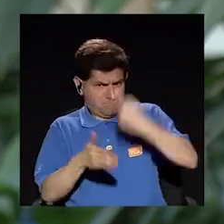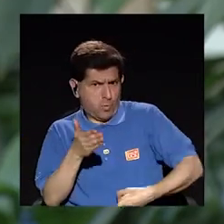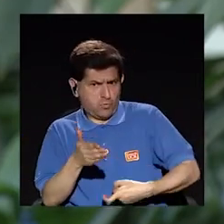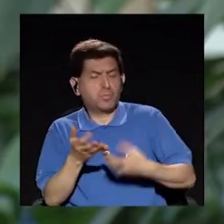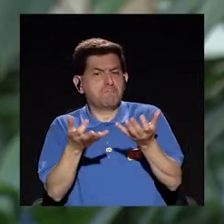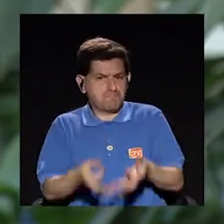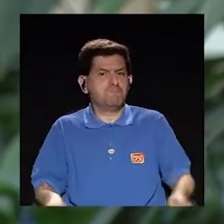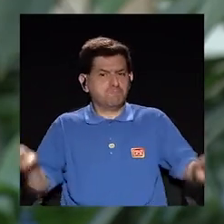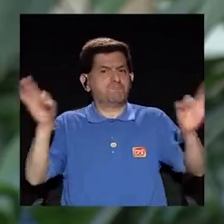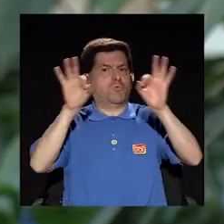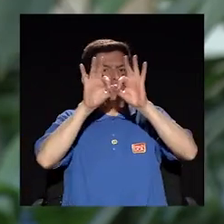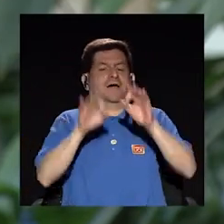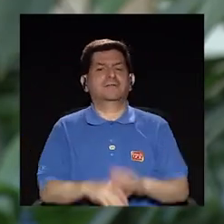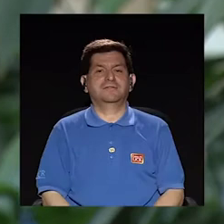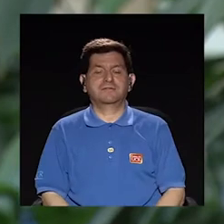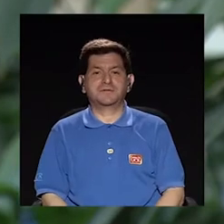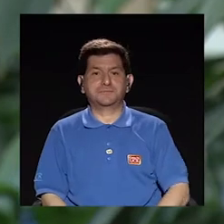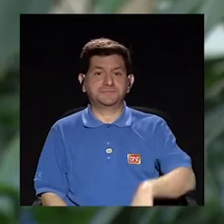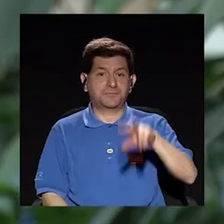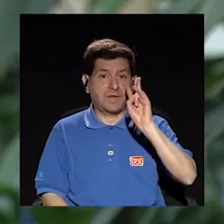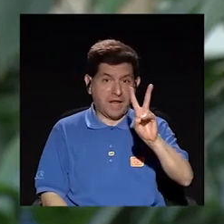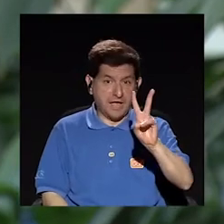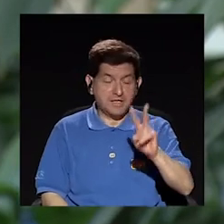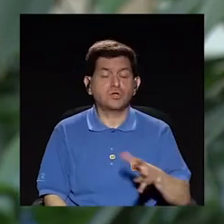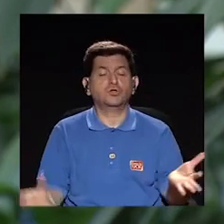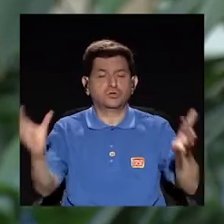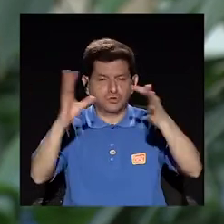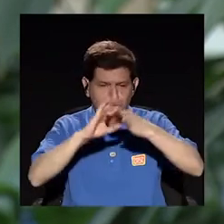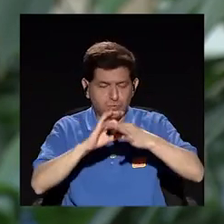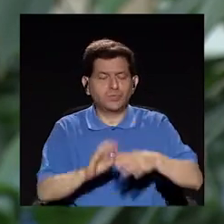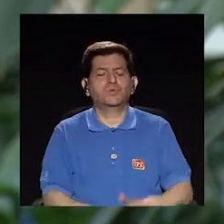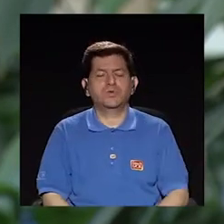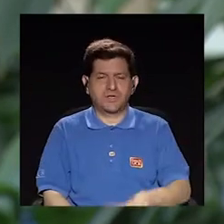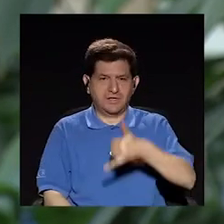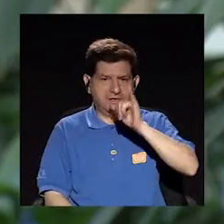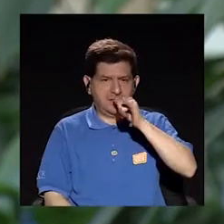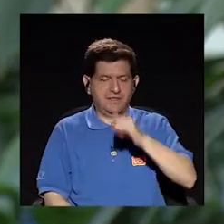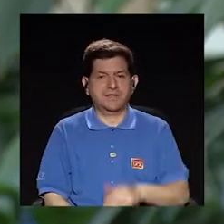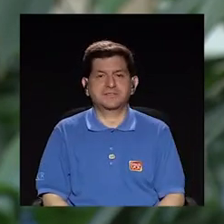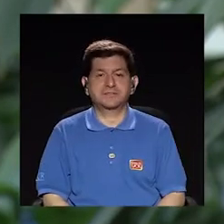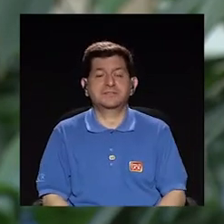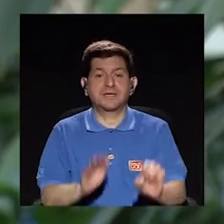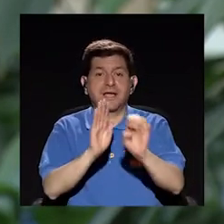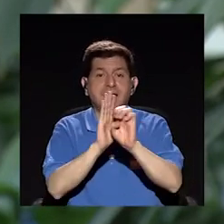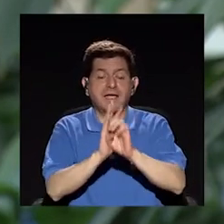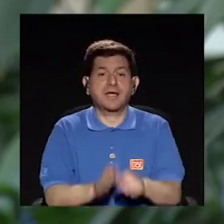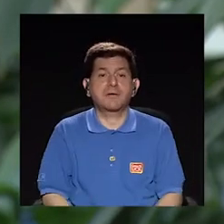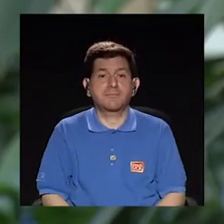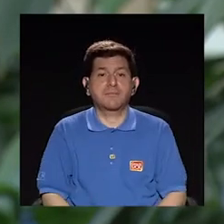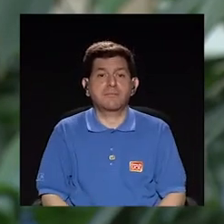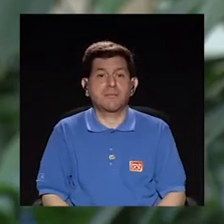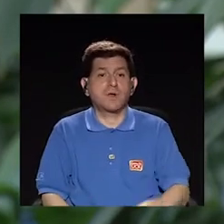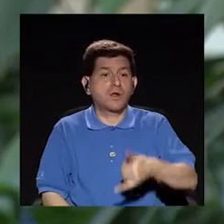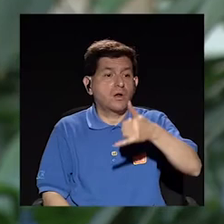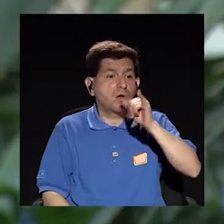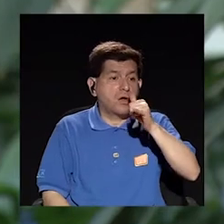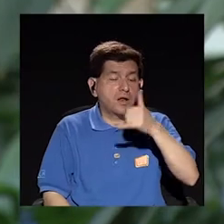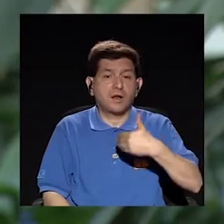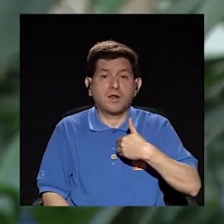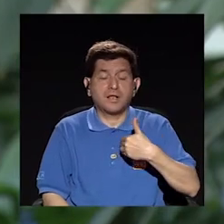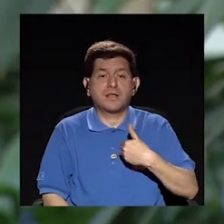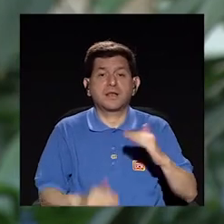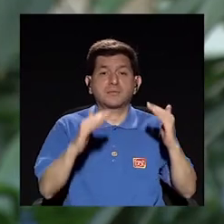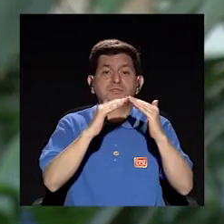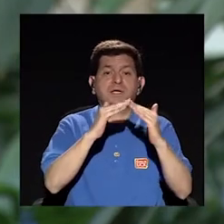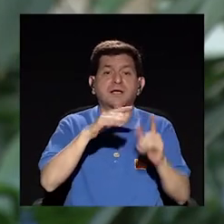drásticas, sí es importante. Y hay dos que sí son muy ligadas al alcohol, como por ejemplo que se desaparezca el alcohol que nosotros